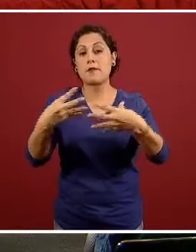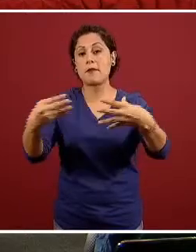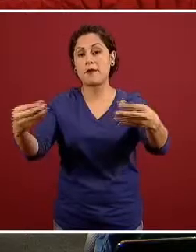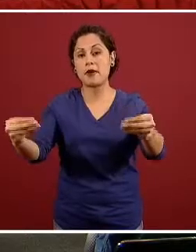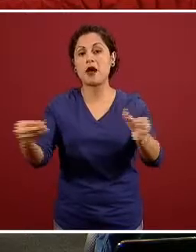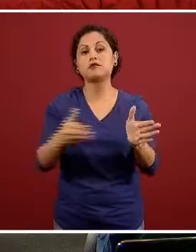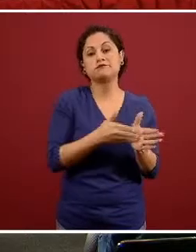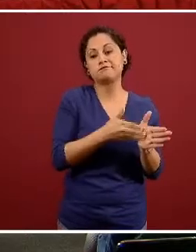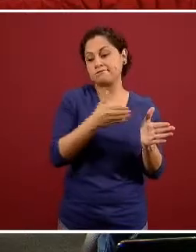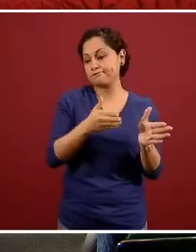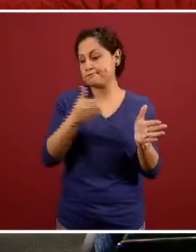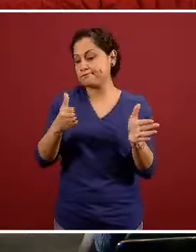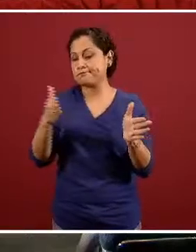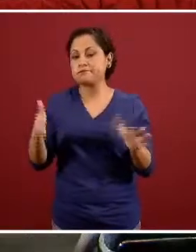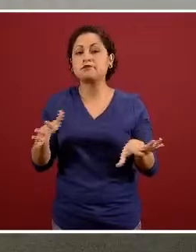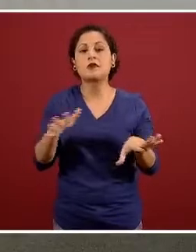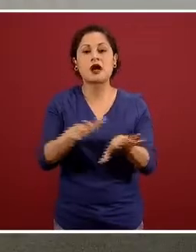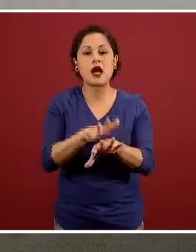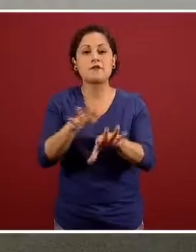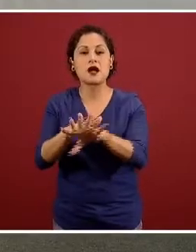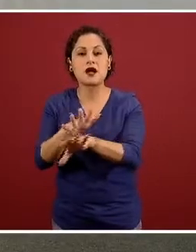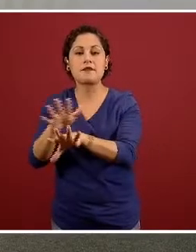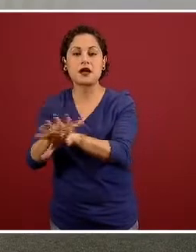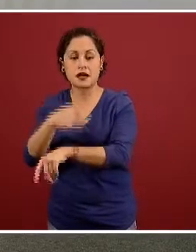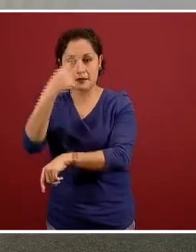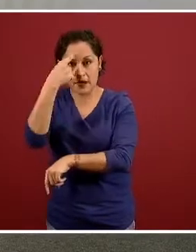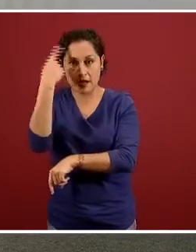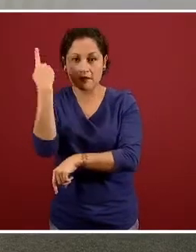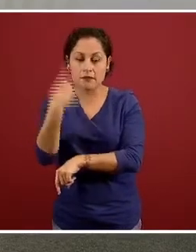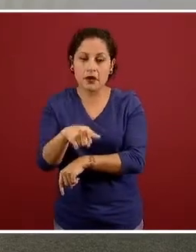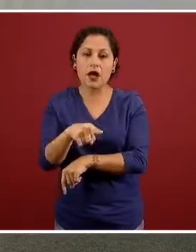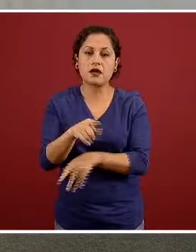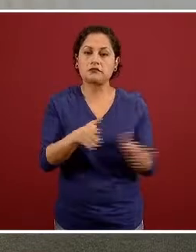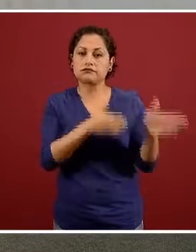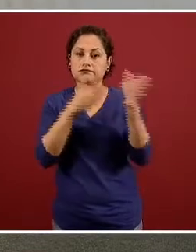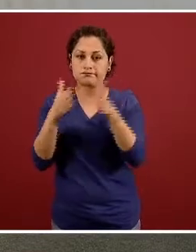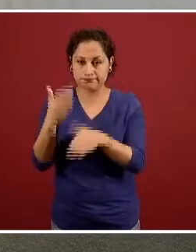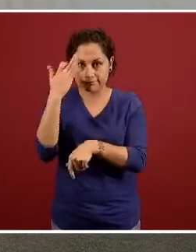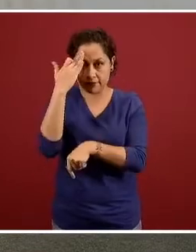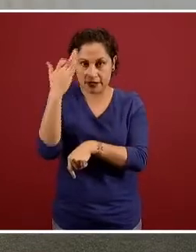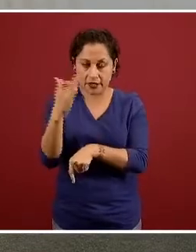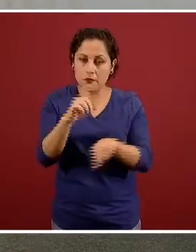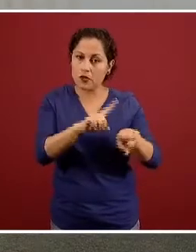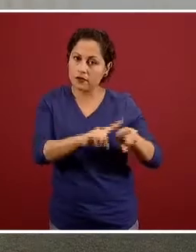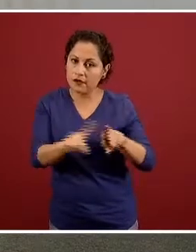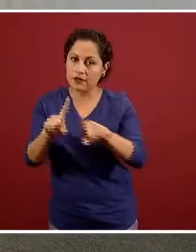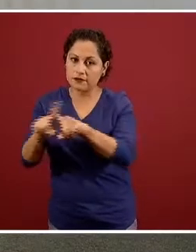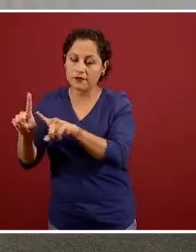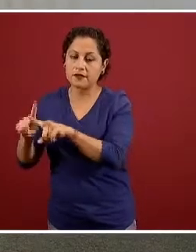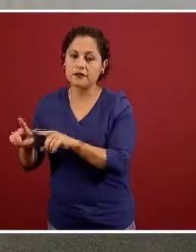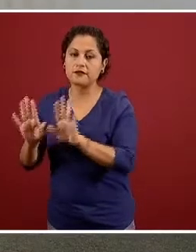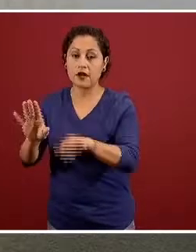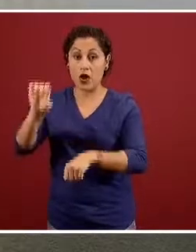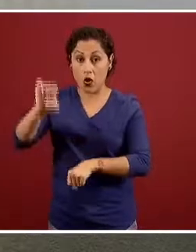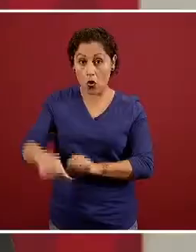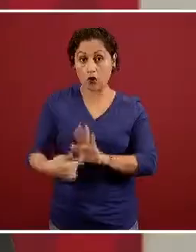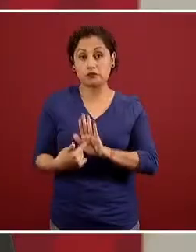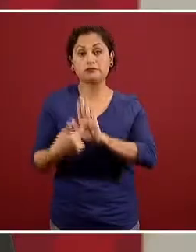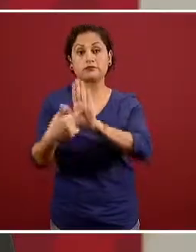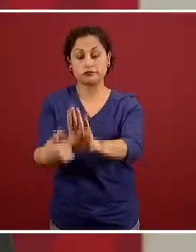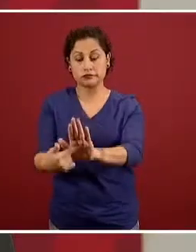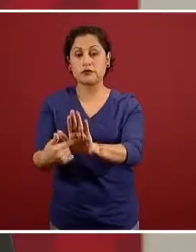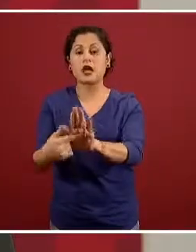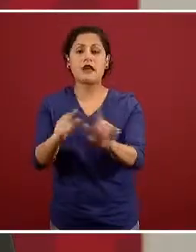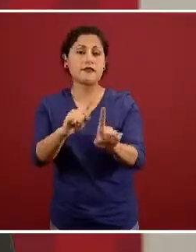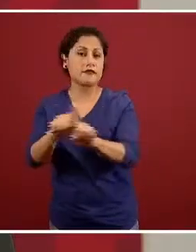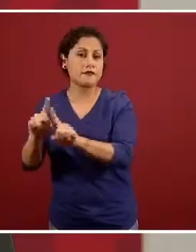distintas fases, de acuerdo a los distintos momentos de oportunidad. Hoy hemos presentado, como todas las noches, el informe técnico,